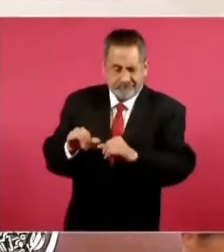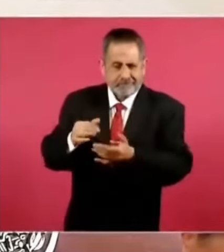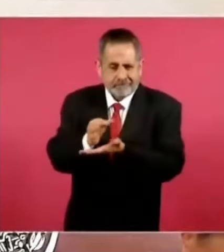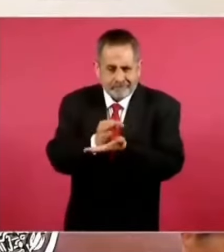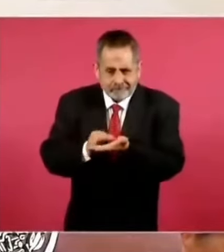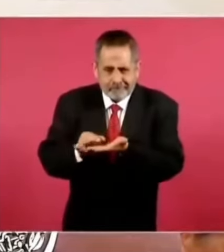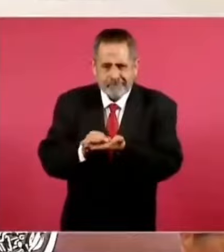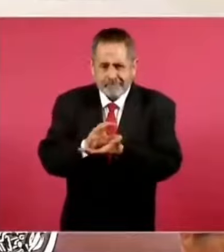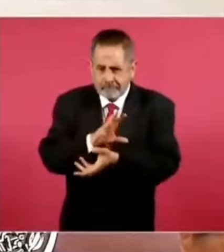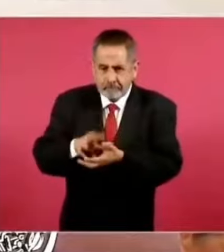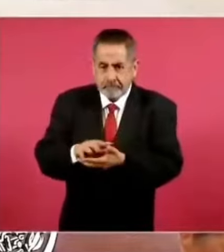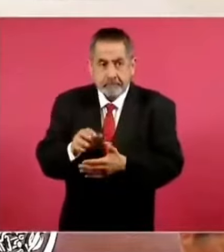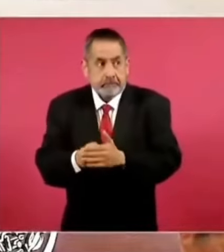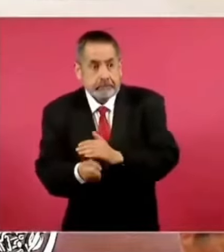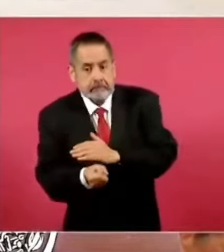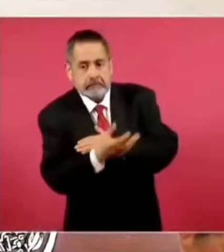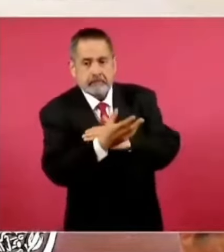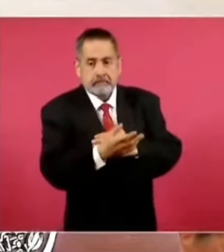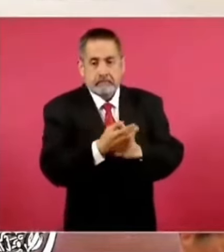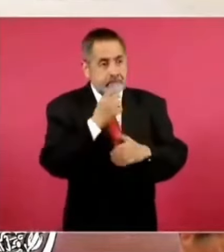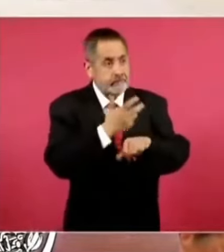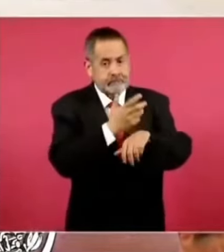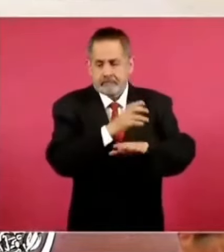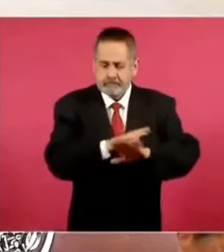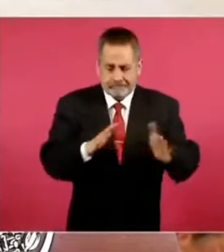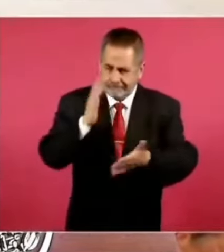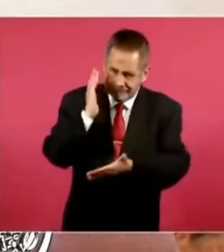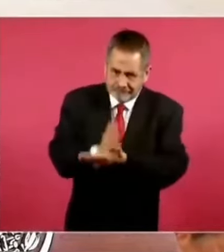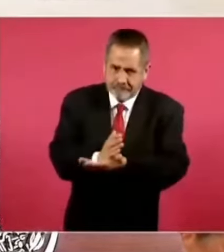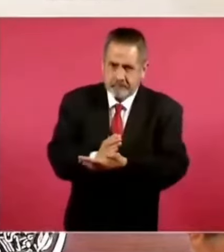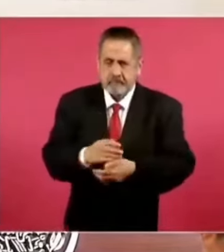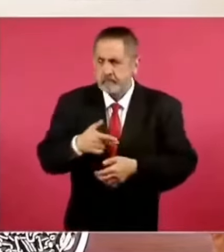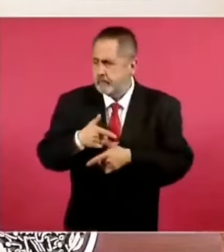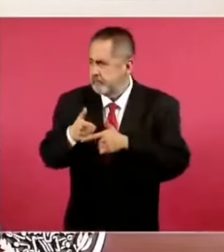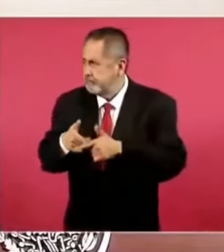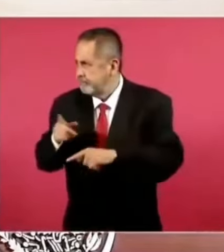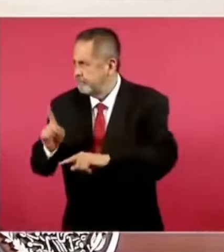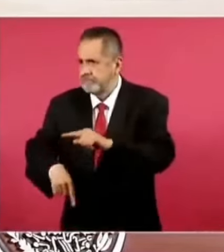precursores de fentanilo, lo hacemos todo el tiempo,